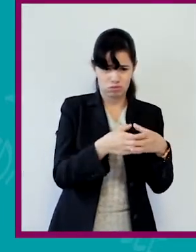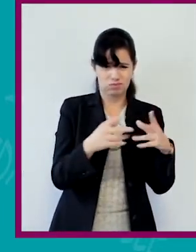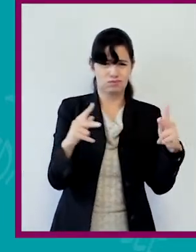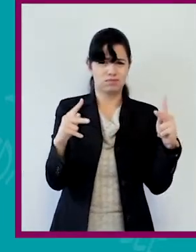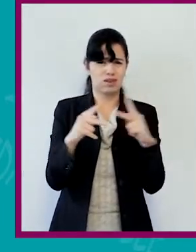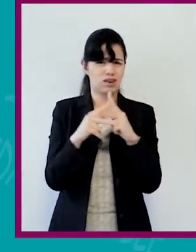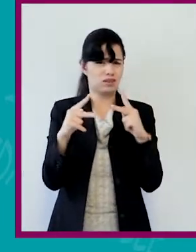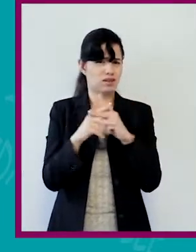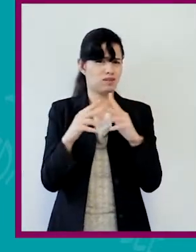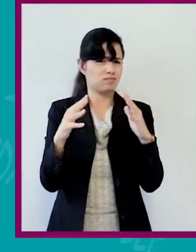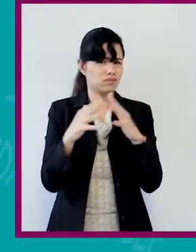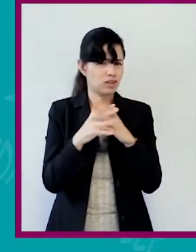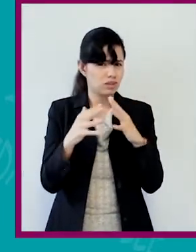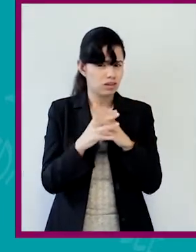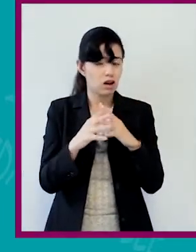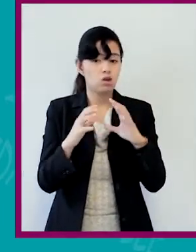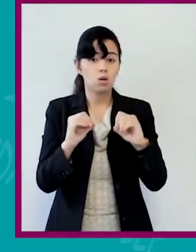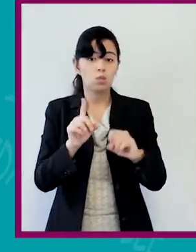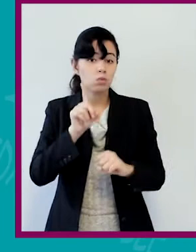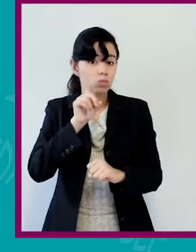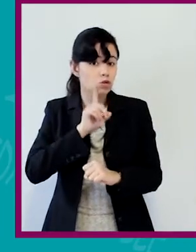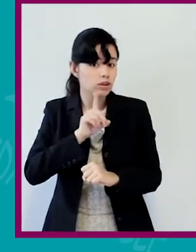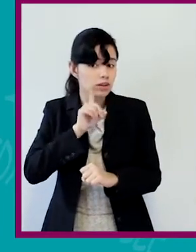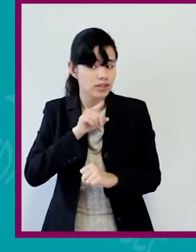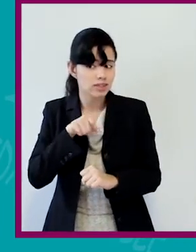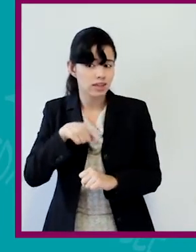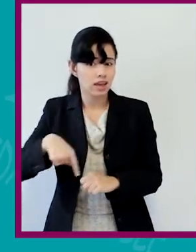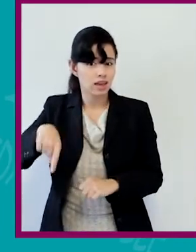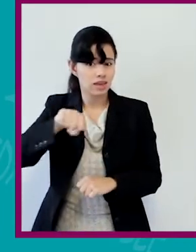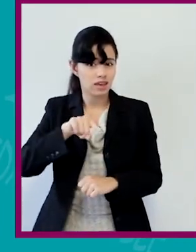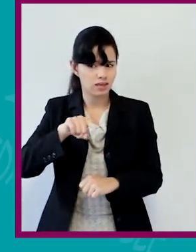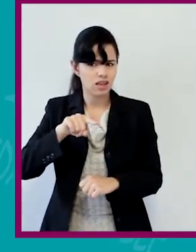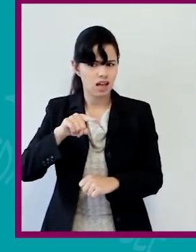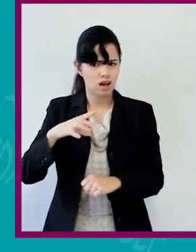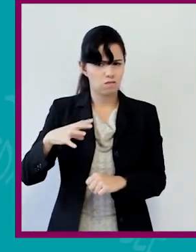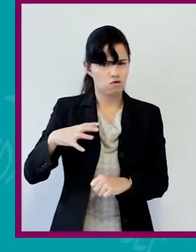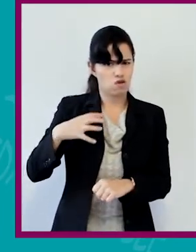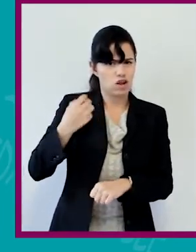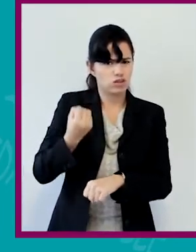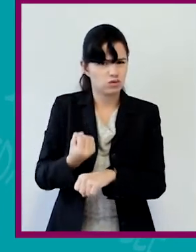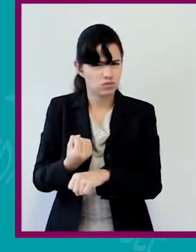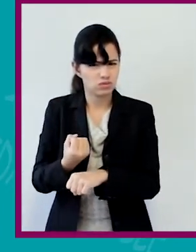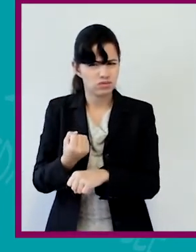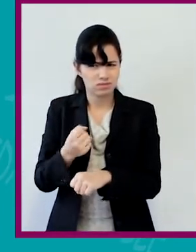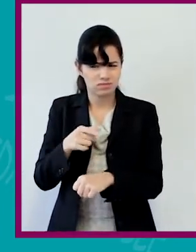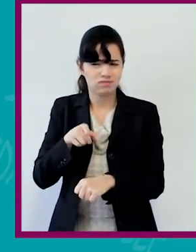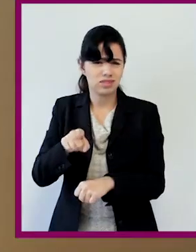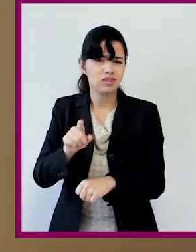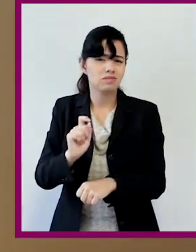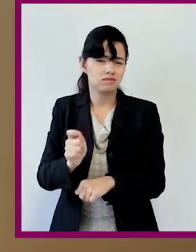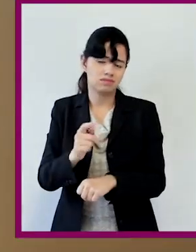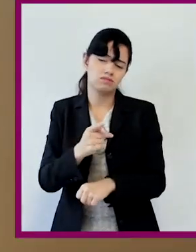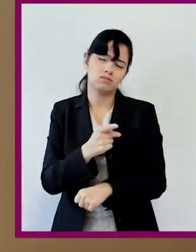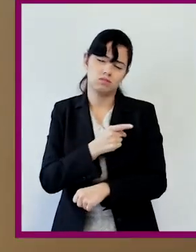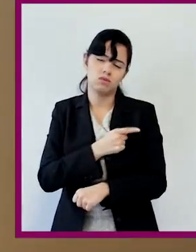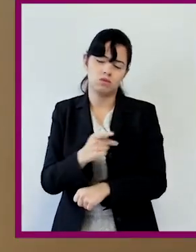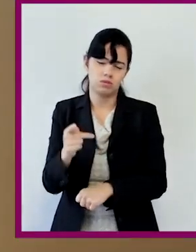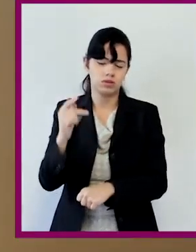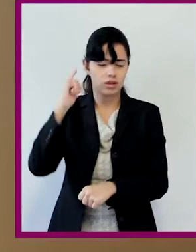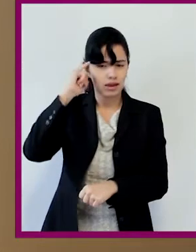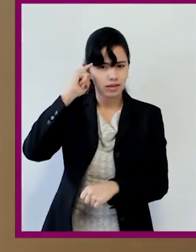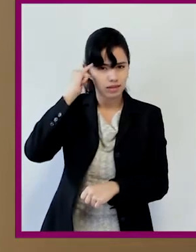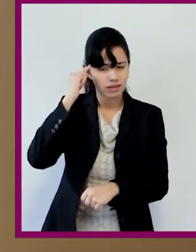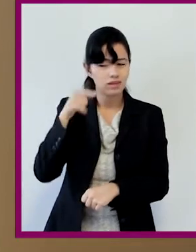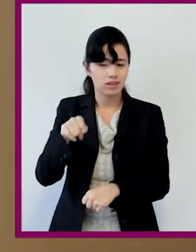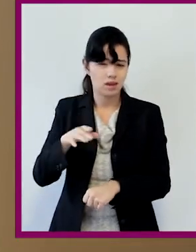y hay guerras entre pandillas, o las mujeres más expuestas a la violación son las mujeres pobres,